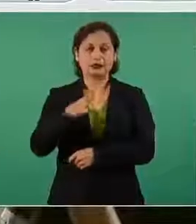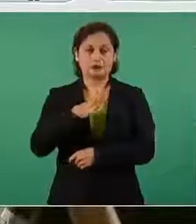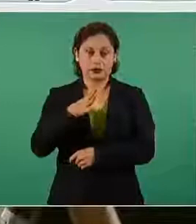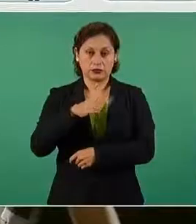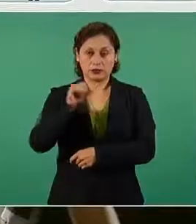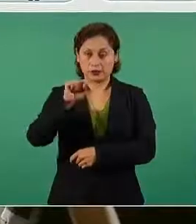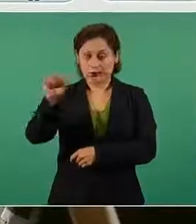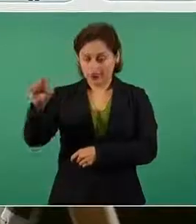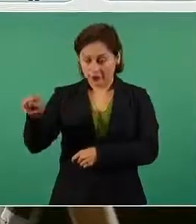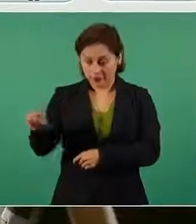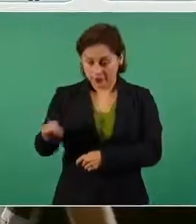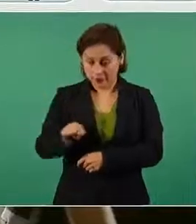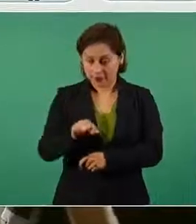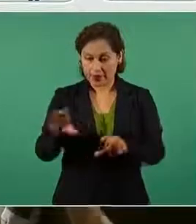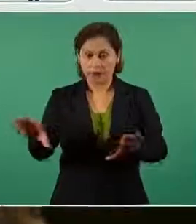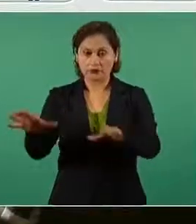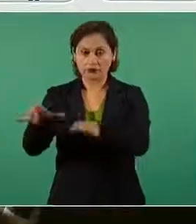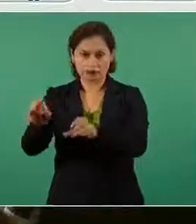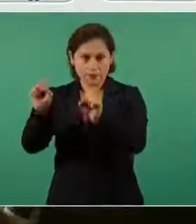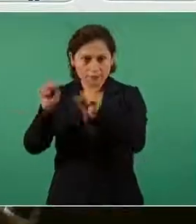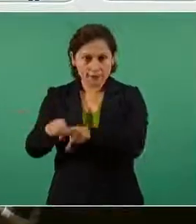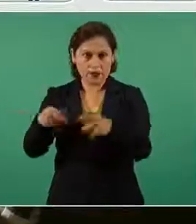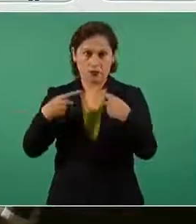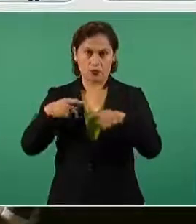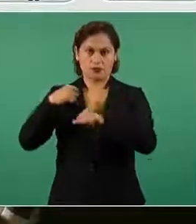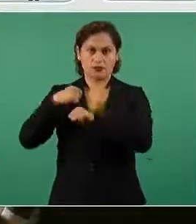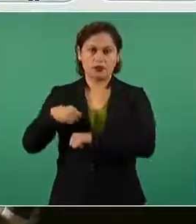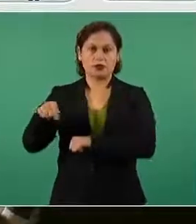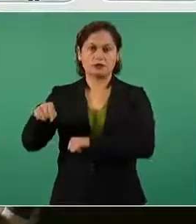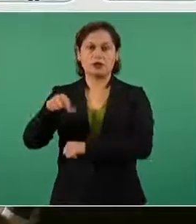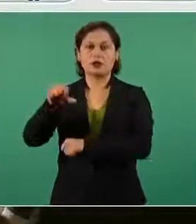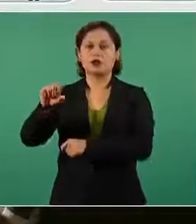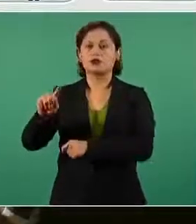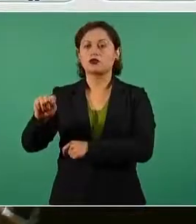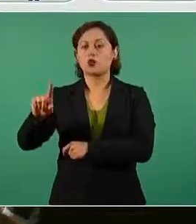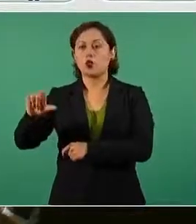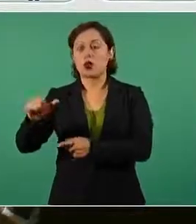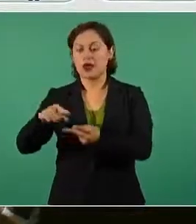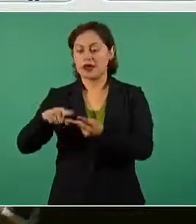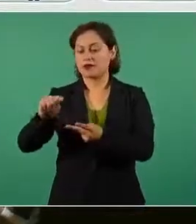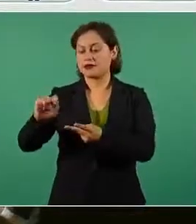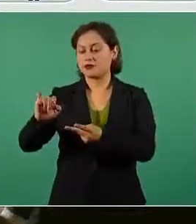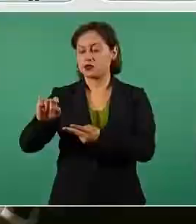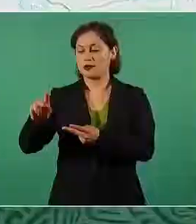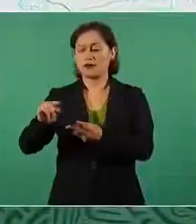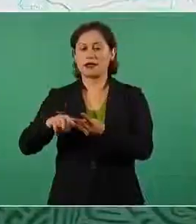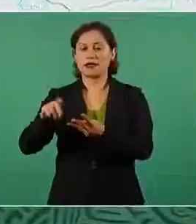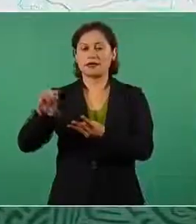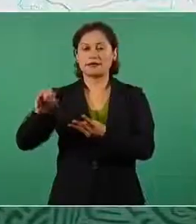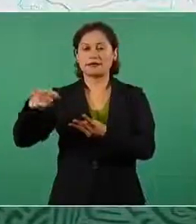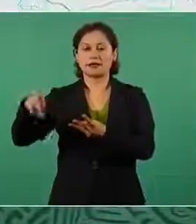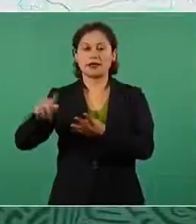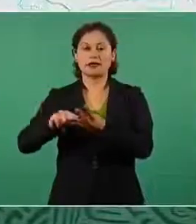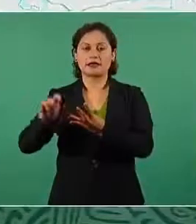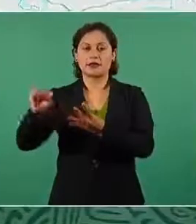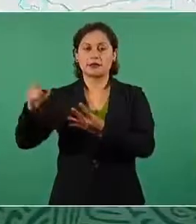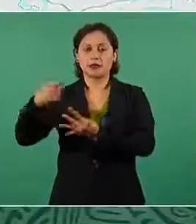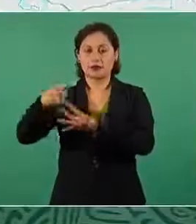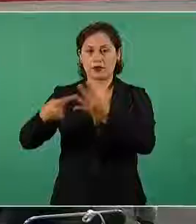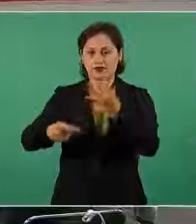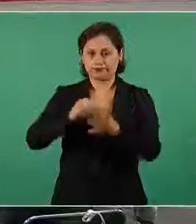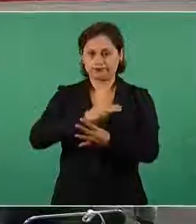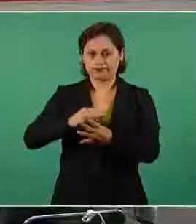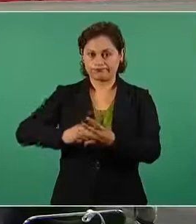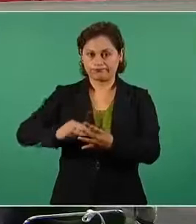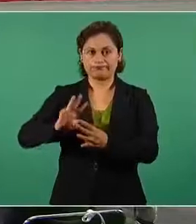afectados y donde ha estado trabajando nuestro personal: Tula, Tezontepec, Ixquimilpan y Tlahuelilpan. Adelante, por